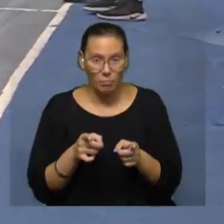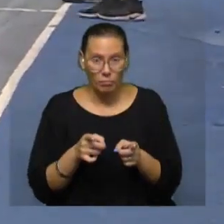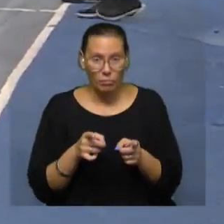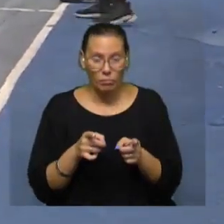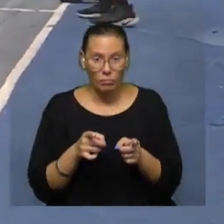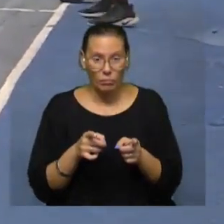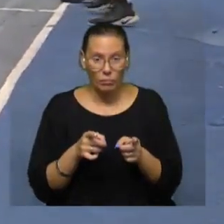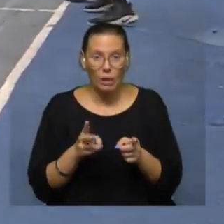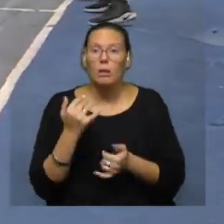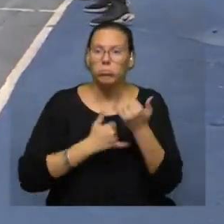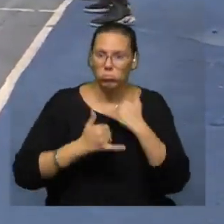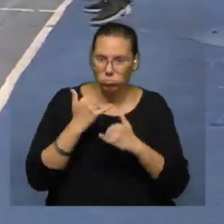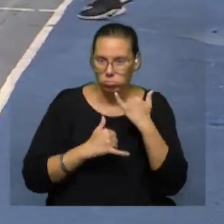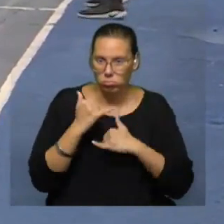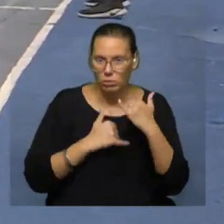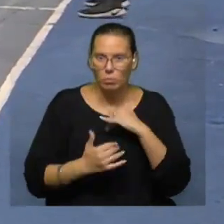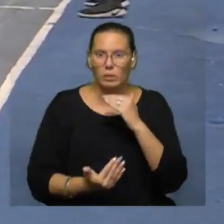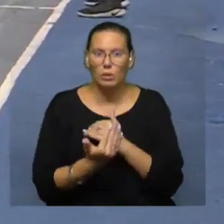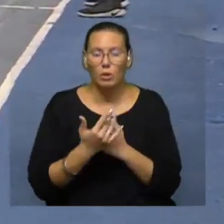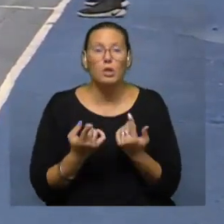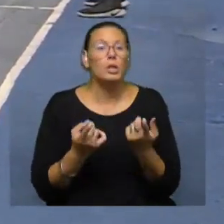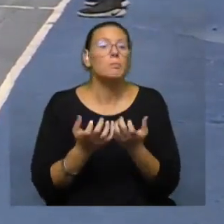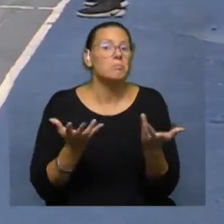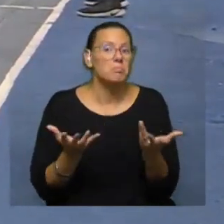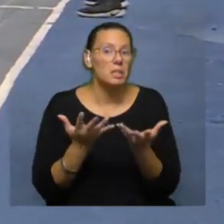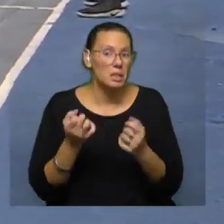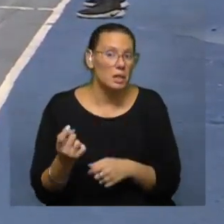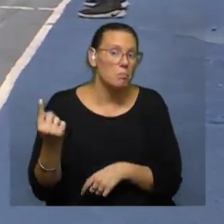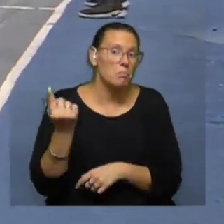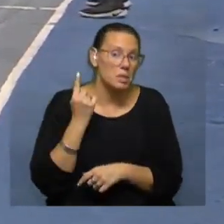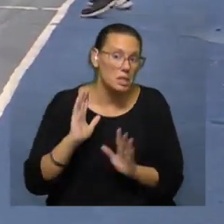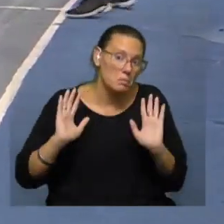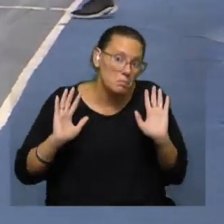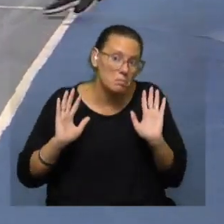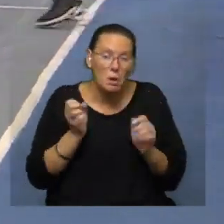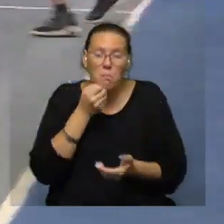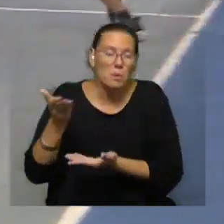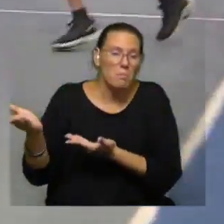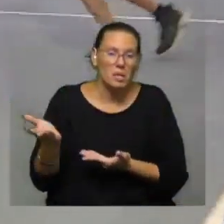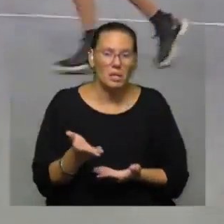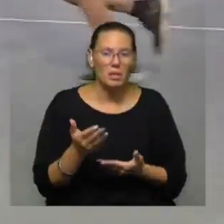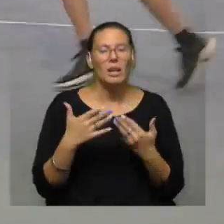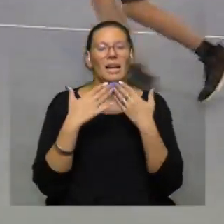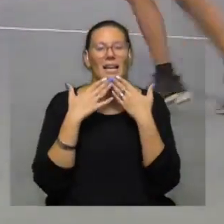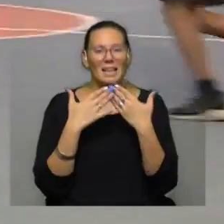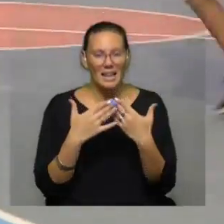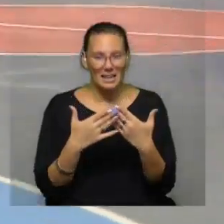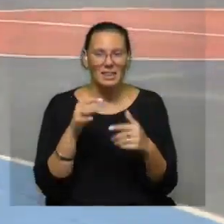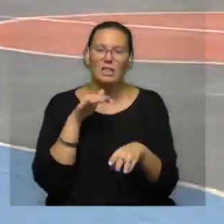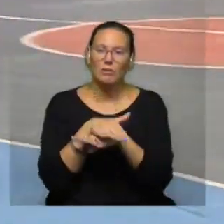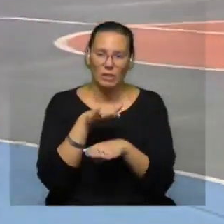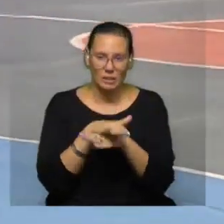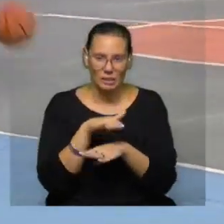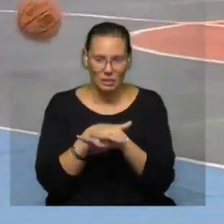toda la información y bueno, estamos a las órdenes. Quienes se quieran arrimar, son todos bienvenidos. Bueno, muchas gracias, chiquilinas, y